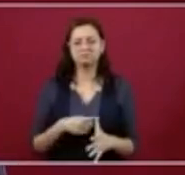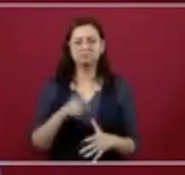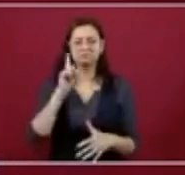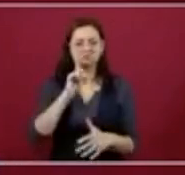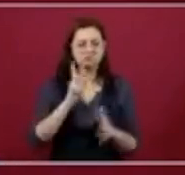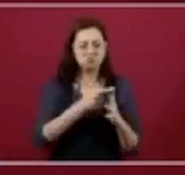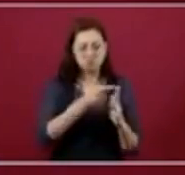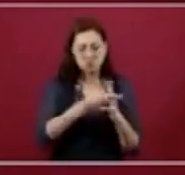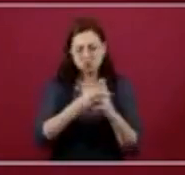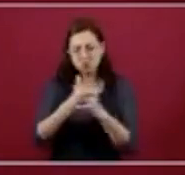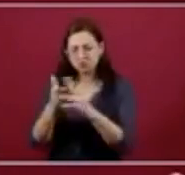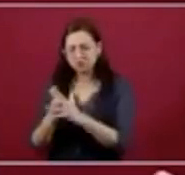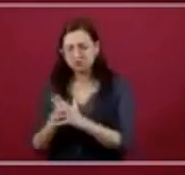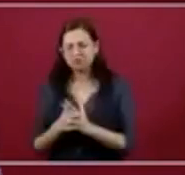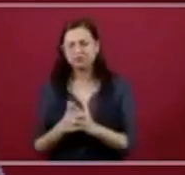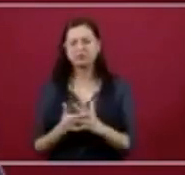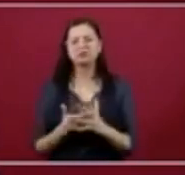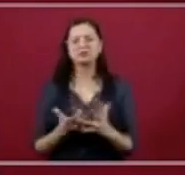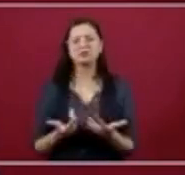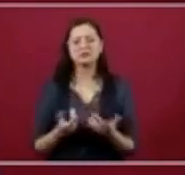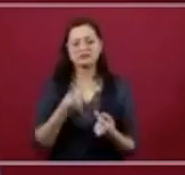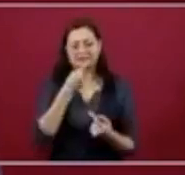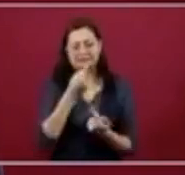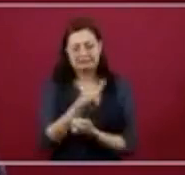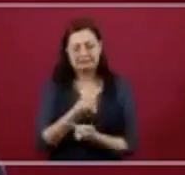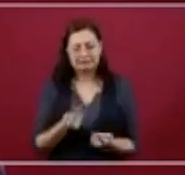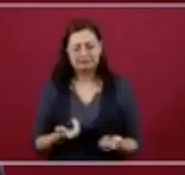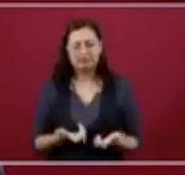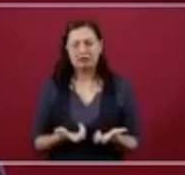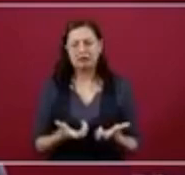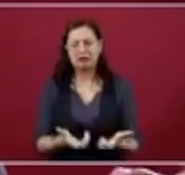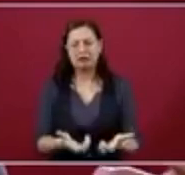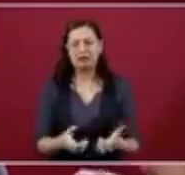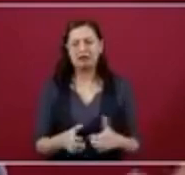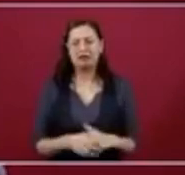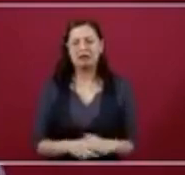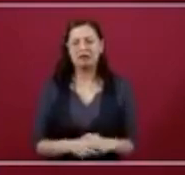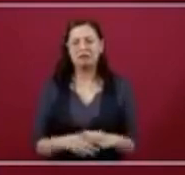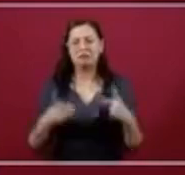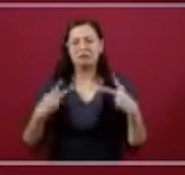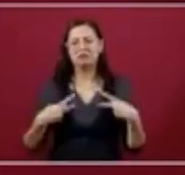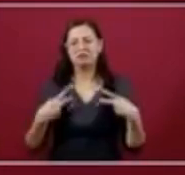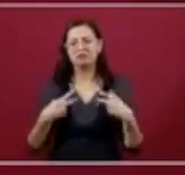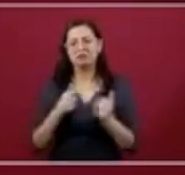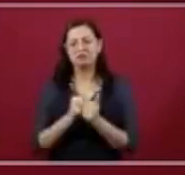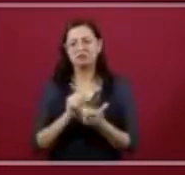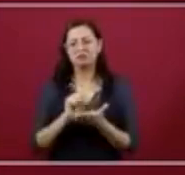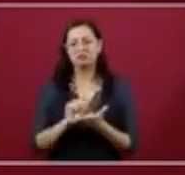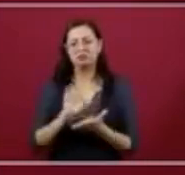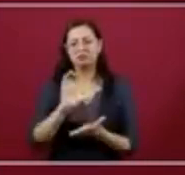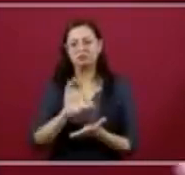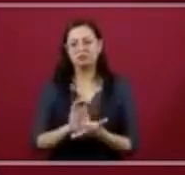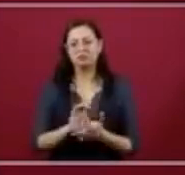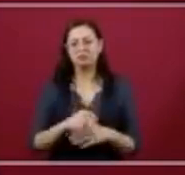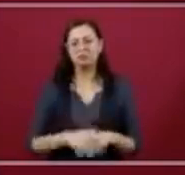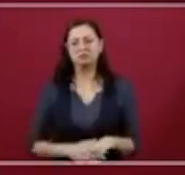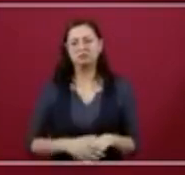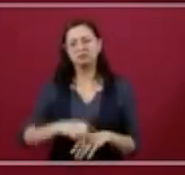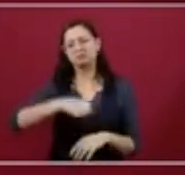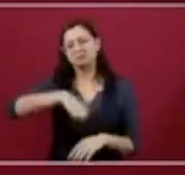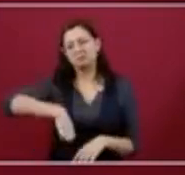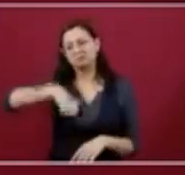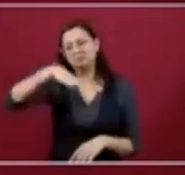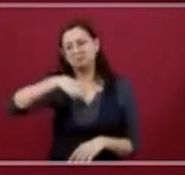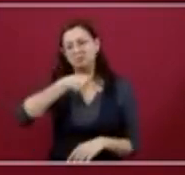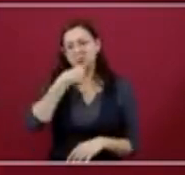feminicidio, a niños de la calle, a personas con discapacidad, a adultos